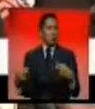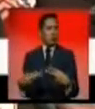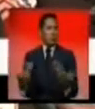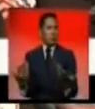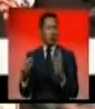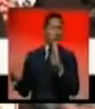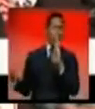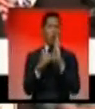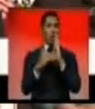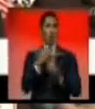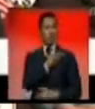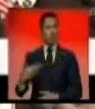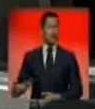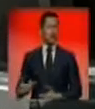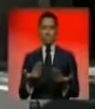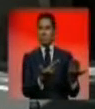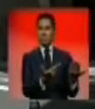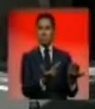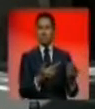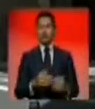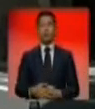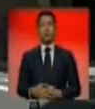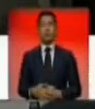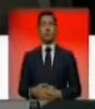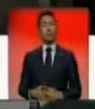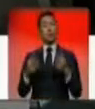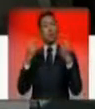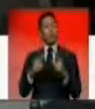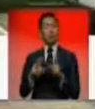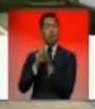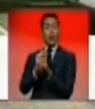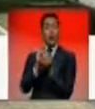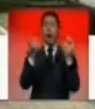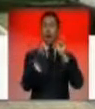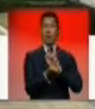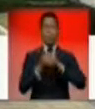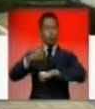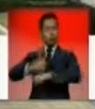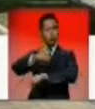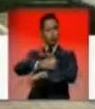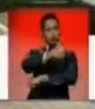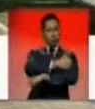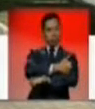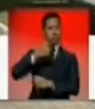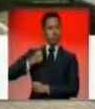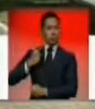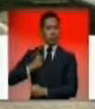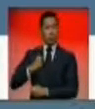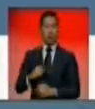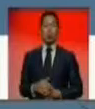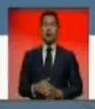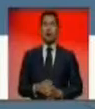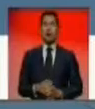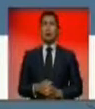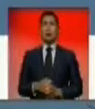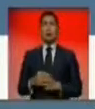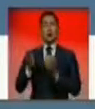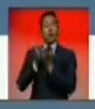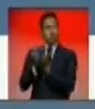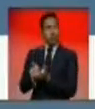contra el presidente de la República. Explicó además que los recientes cambios en la jefatura del Comando Conjunto y en la Comandancia General de